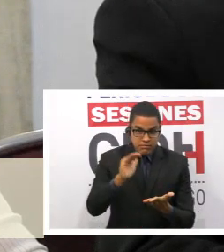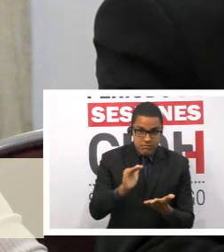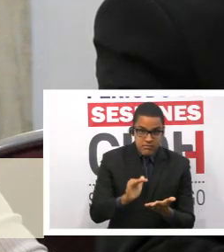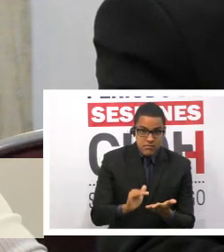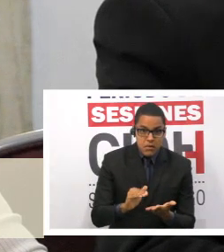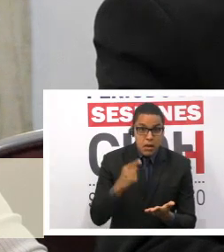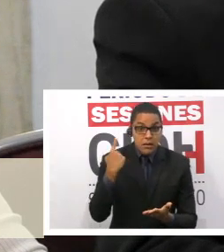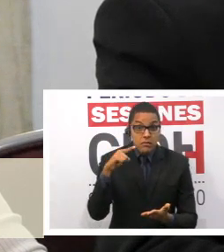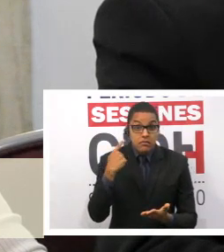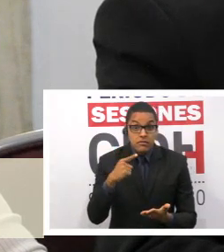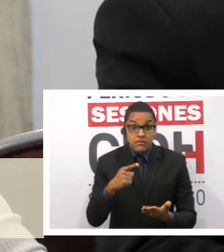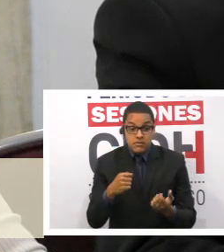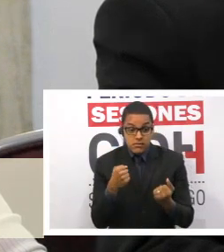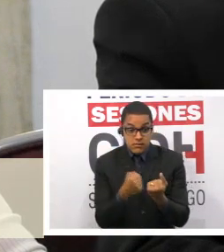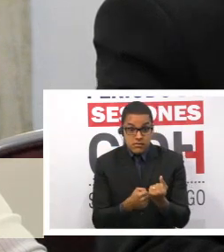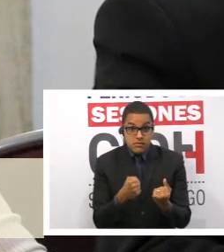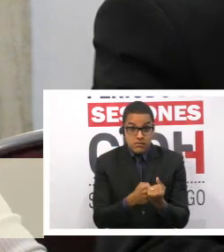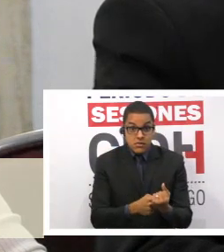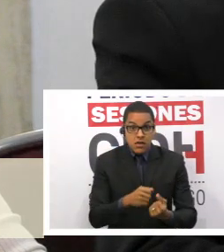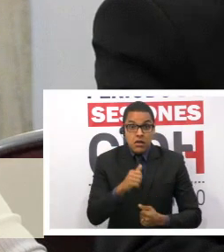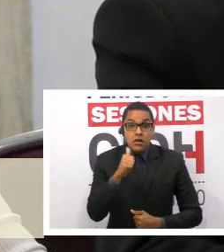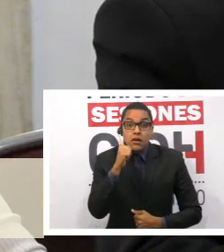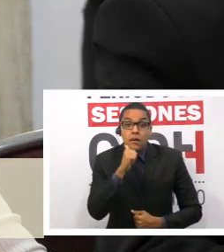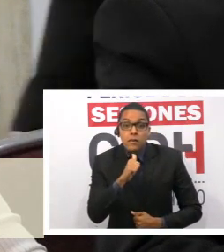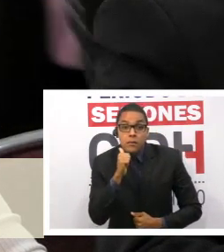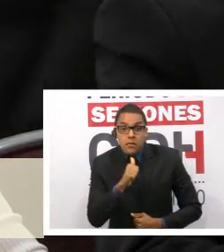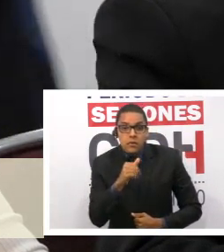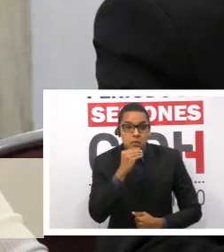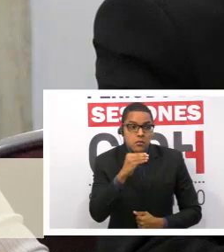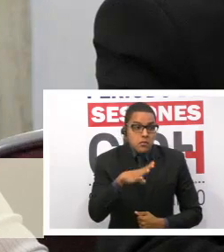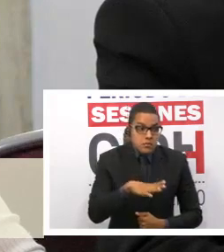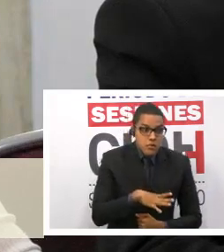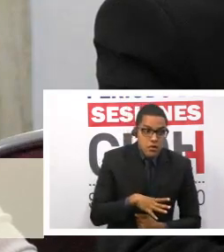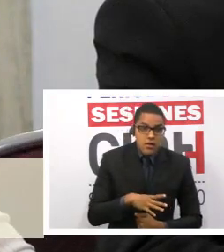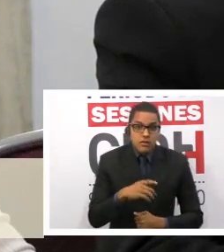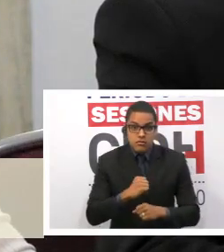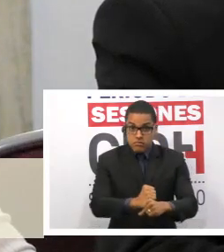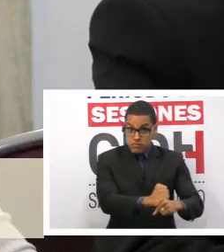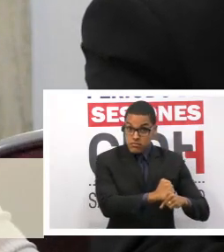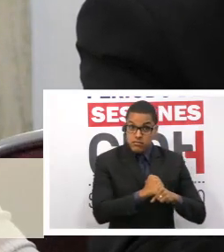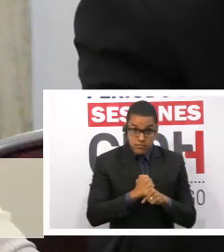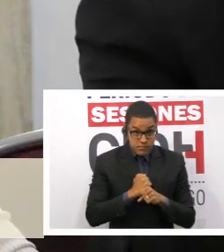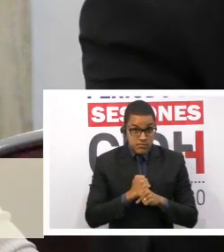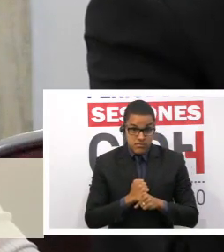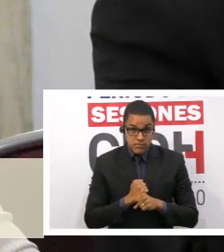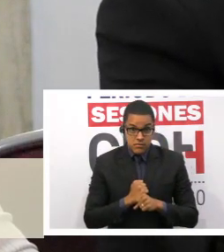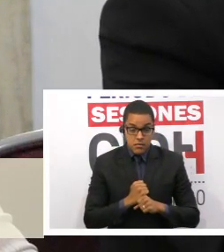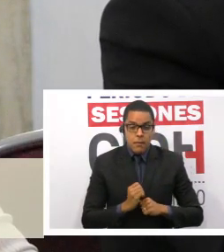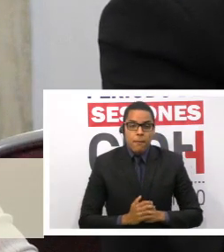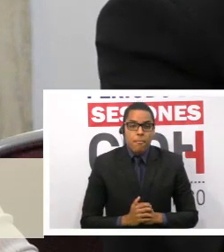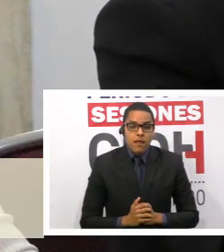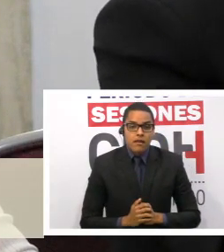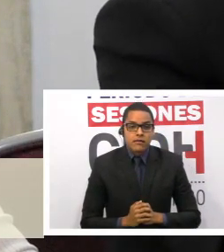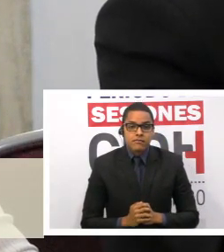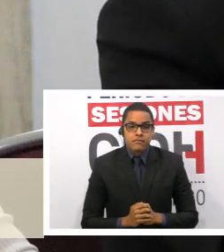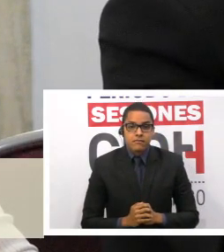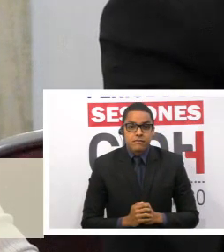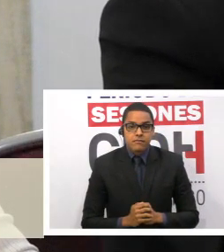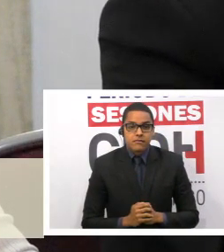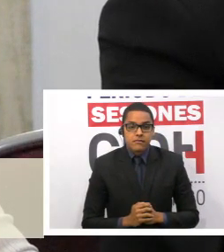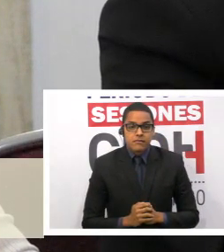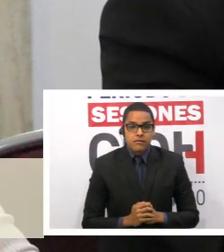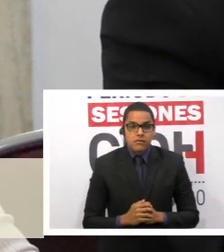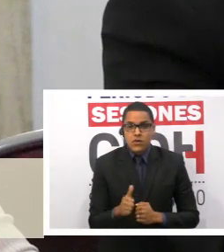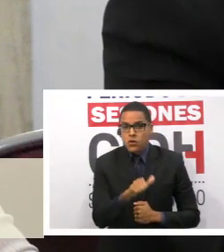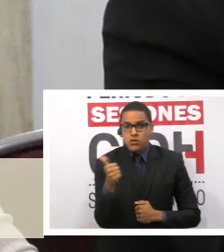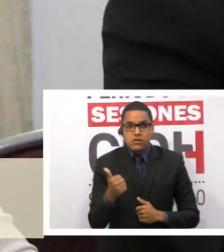económica de las mujeres entre 2014 y 2016 en cuanto a sus servicios para atender las mujeres en situación de